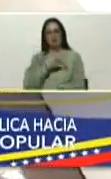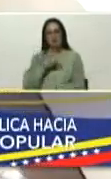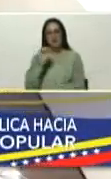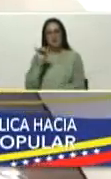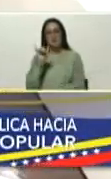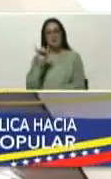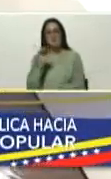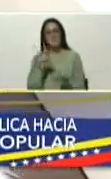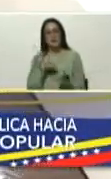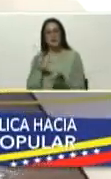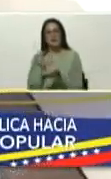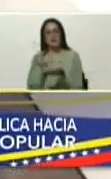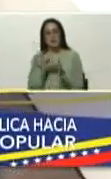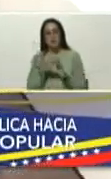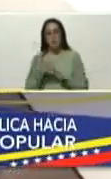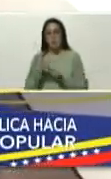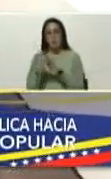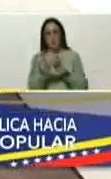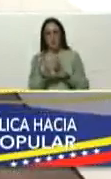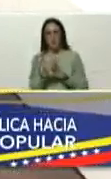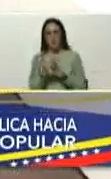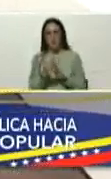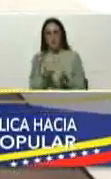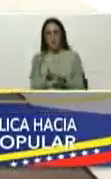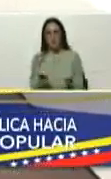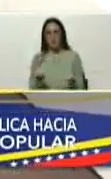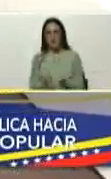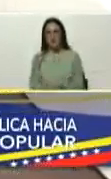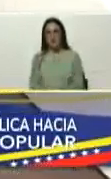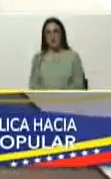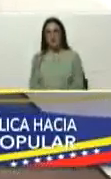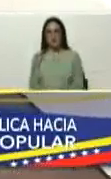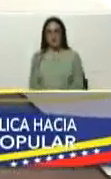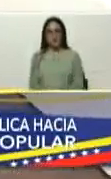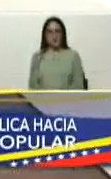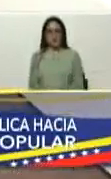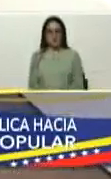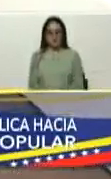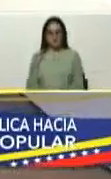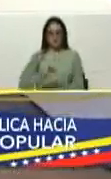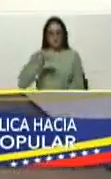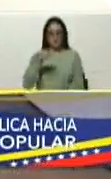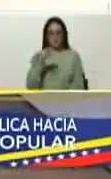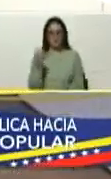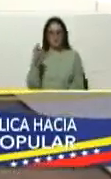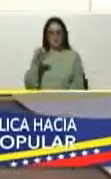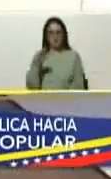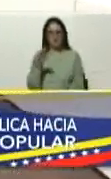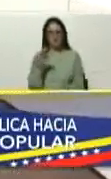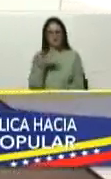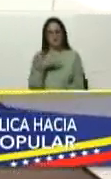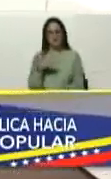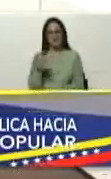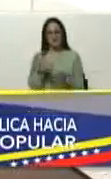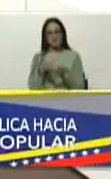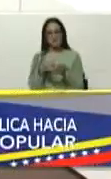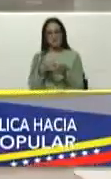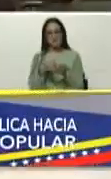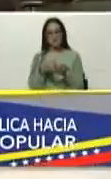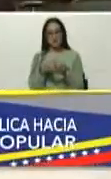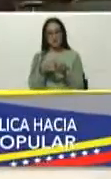Participación Comunal. Liliana, camarada. Juan Carlos Sierra, presidente de la Subcomisión de Economía